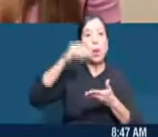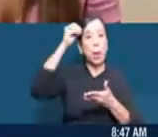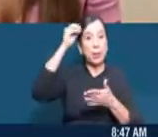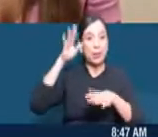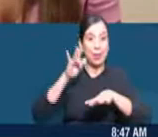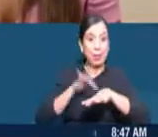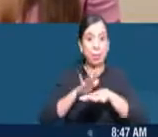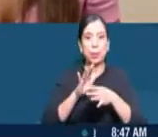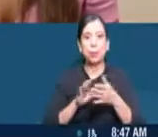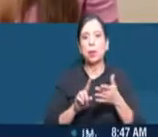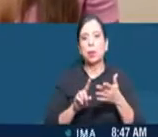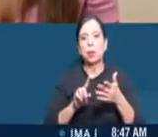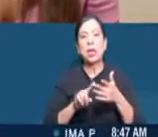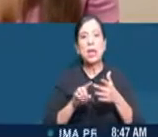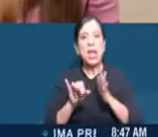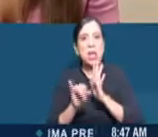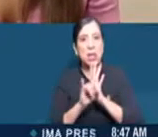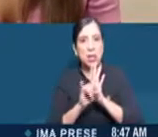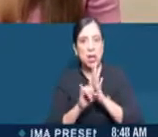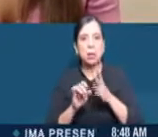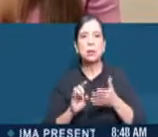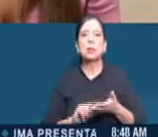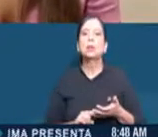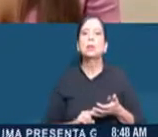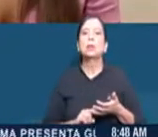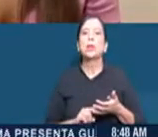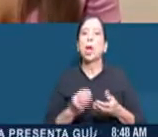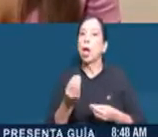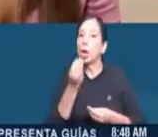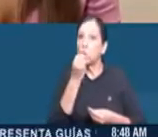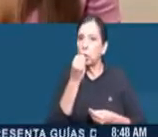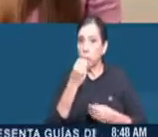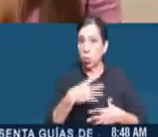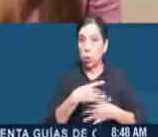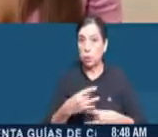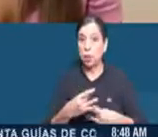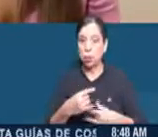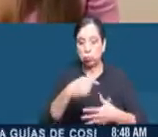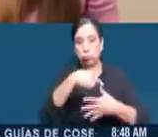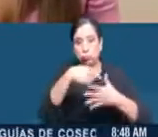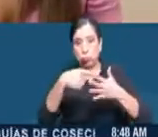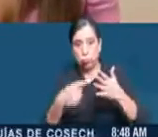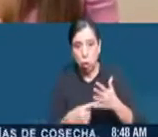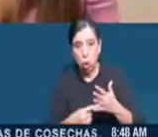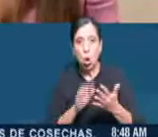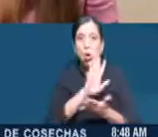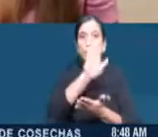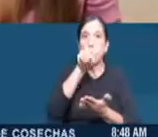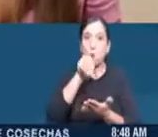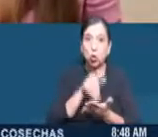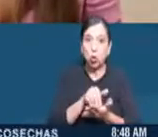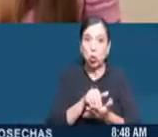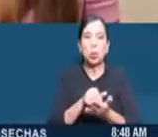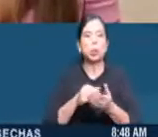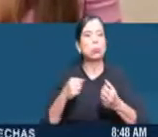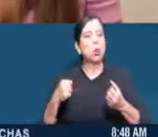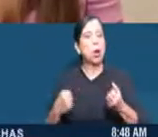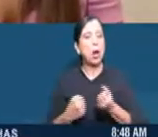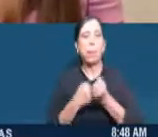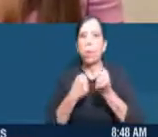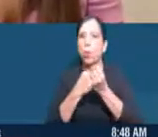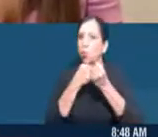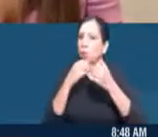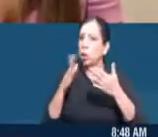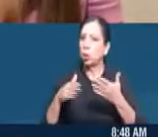temprano, identidad y nutrición y salud. Entonces, a través de los CAIPIs queremos reforzar todas esas áreas de la ruta integral de la